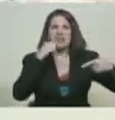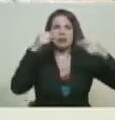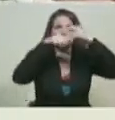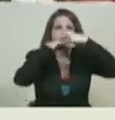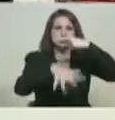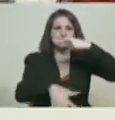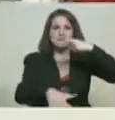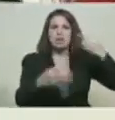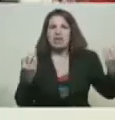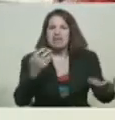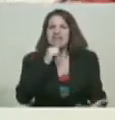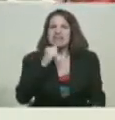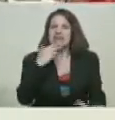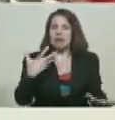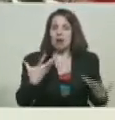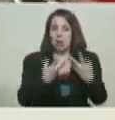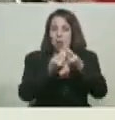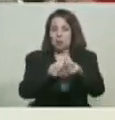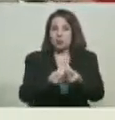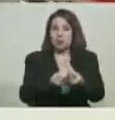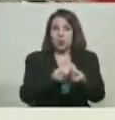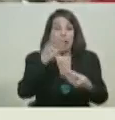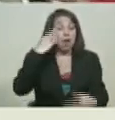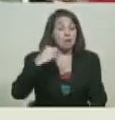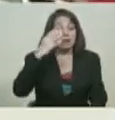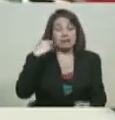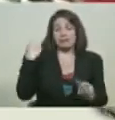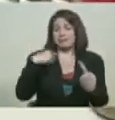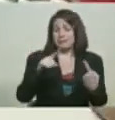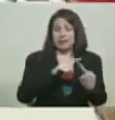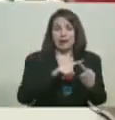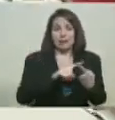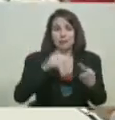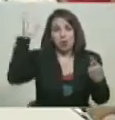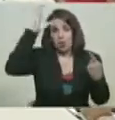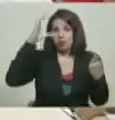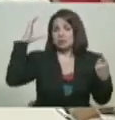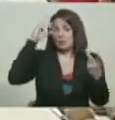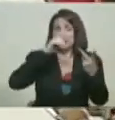mucha fuerza tenemos la experiencia el conocimiento